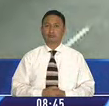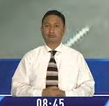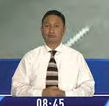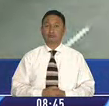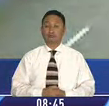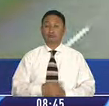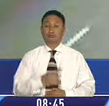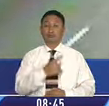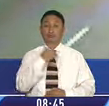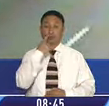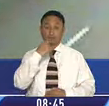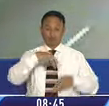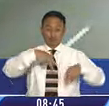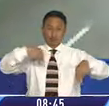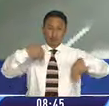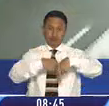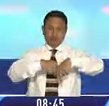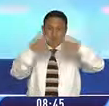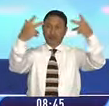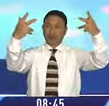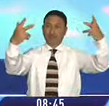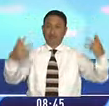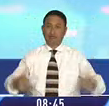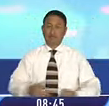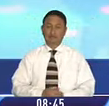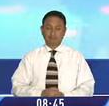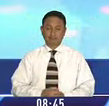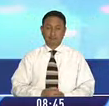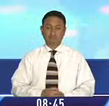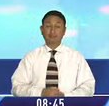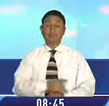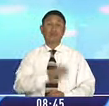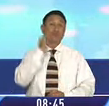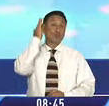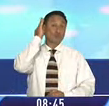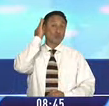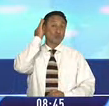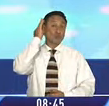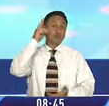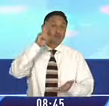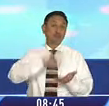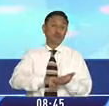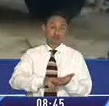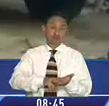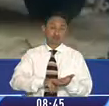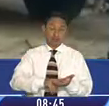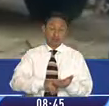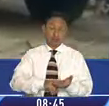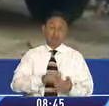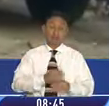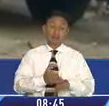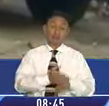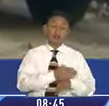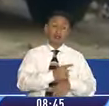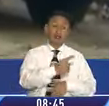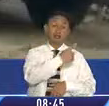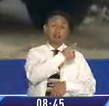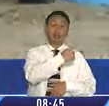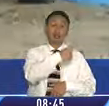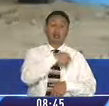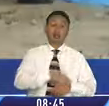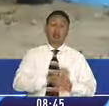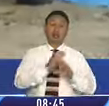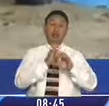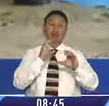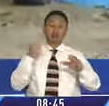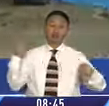marionetas salen desprendidos por los aires el cuerpo de la fémina estaba en el suelo Según dicen autoridades de tránsito la